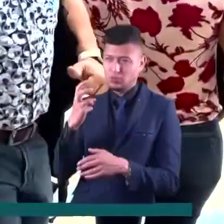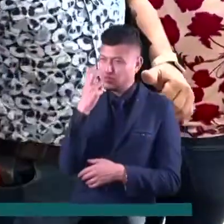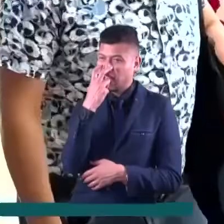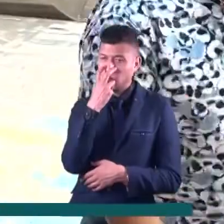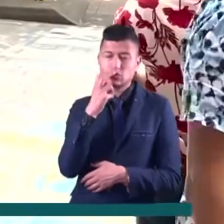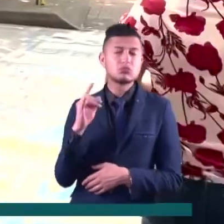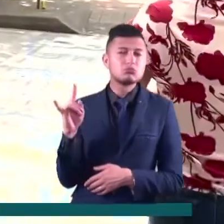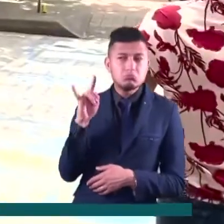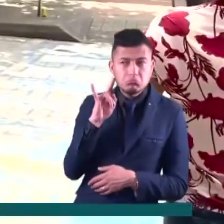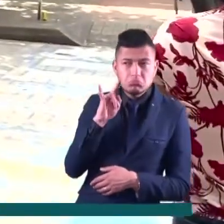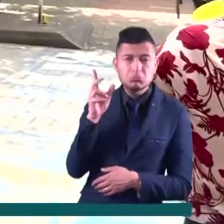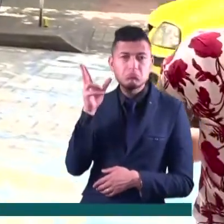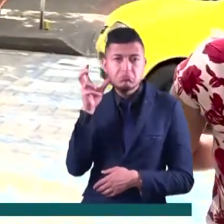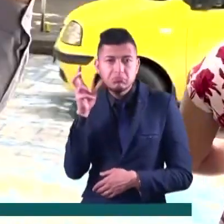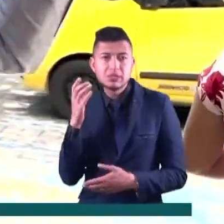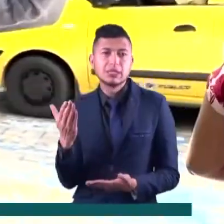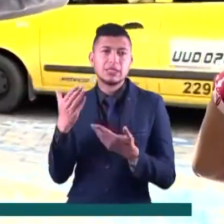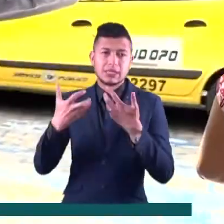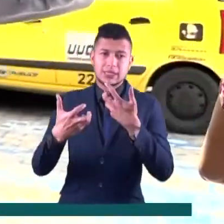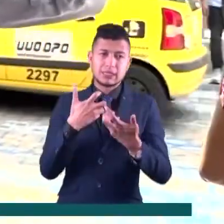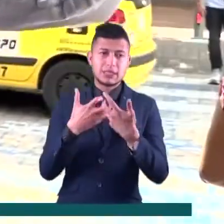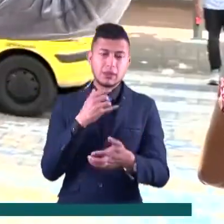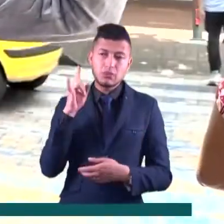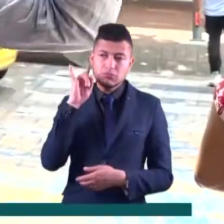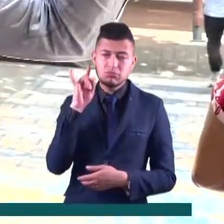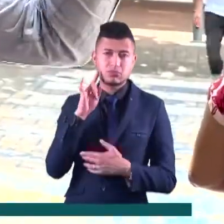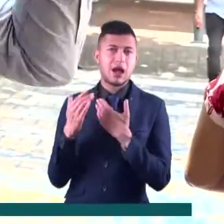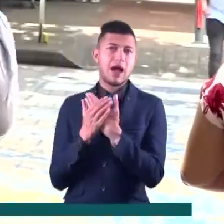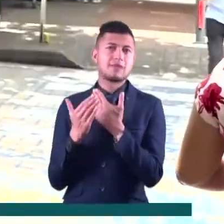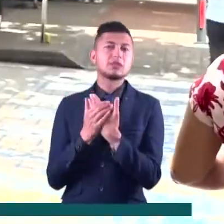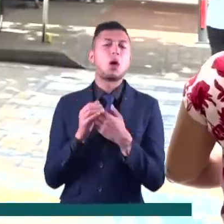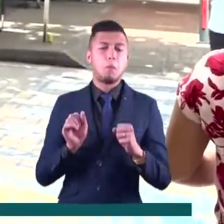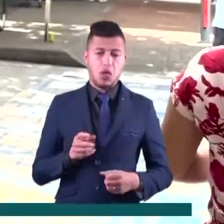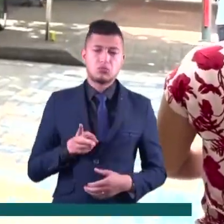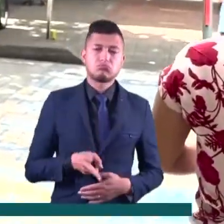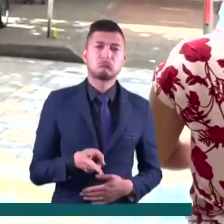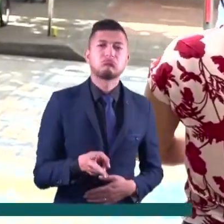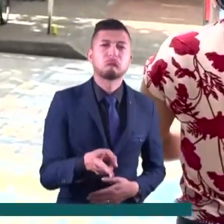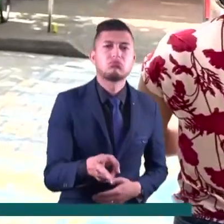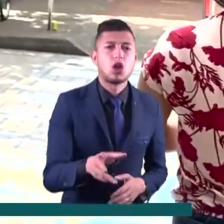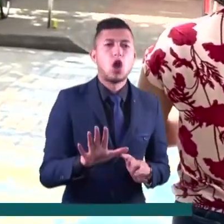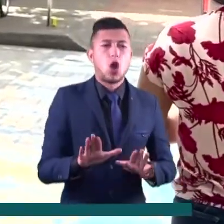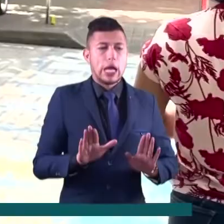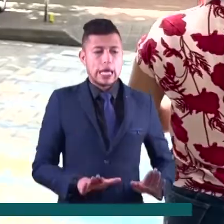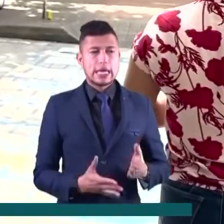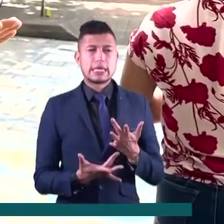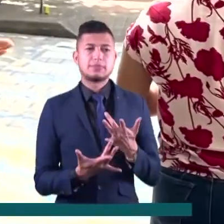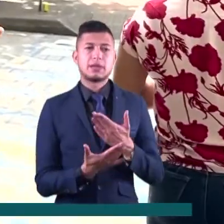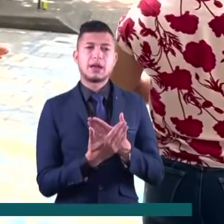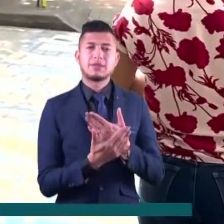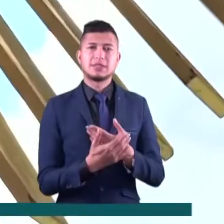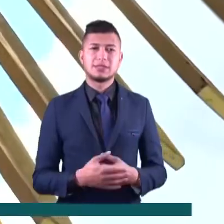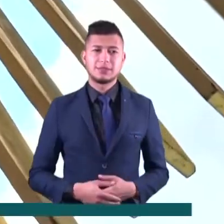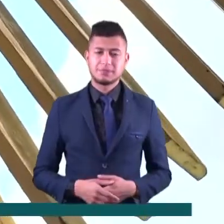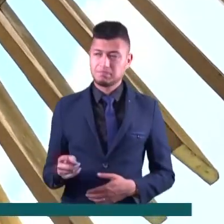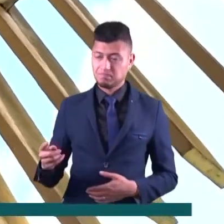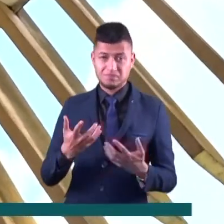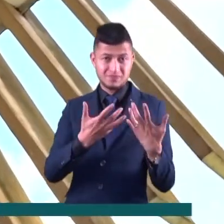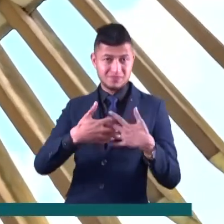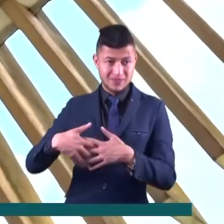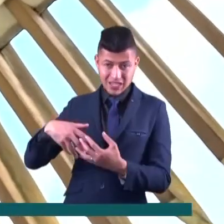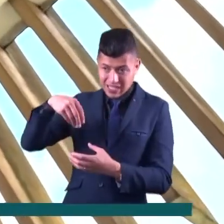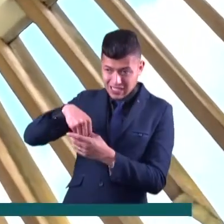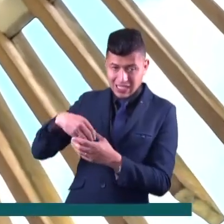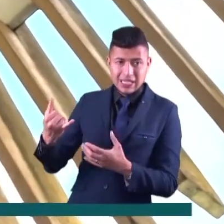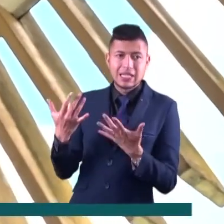con discapacidad visual. Es un sistema sonoro que les indica que pueden pasar o que deben esperar. Con la puesta